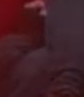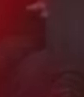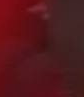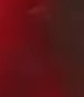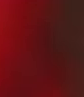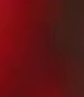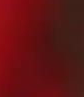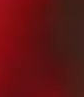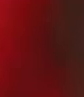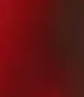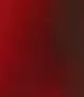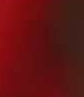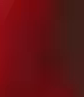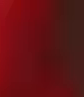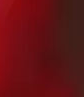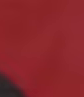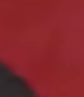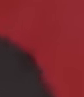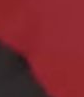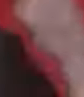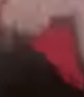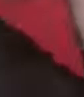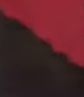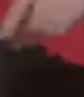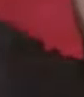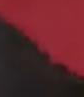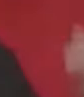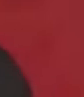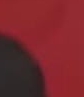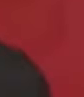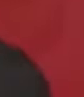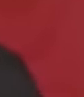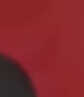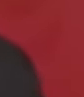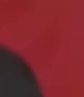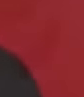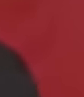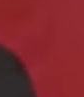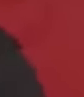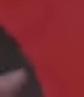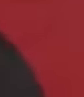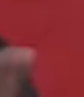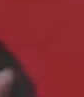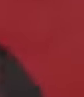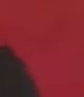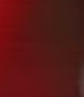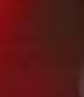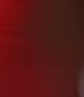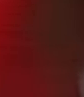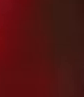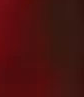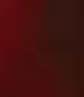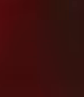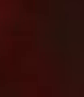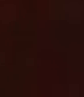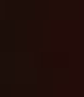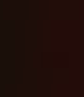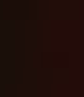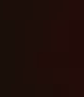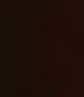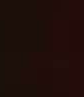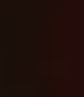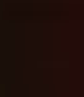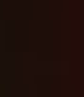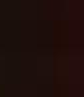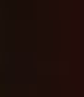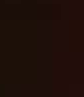La única minoría peligrosa son los ricos. Me estoy quedando loco de vivir en una furgo y no me pida foto. El famoso